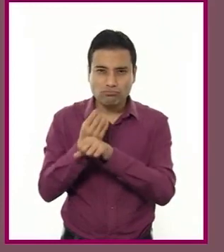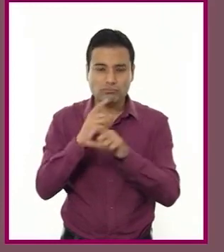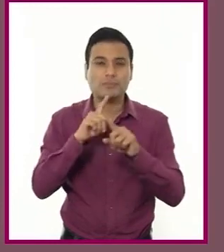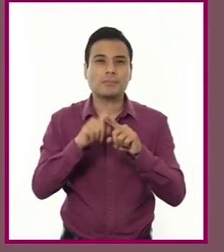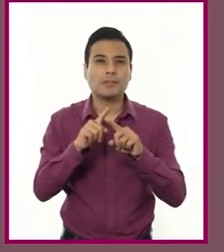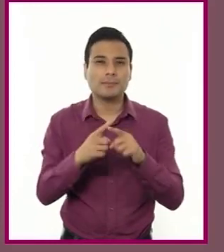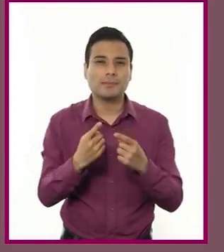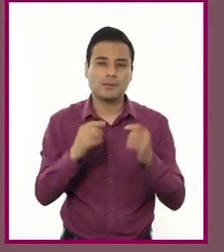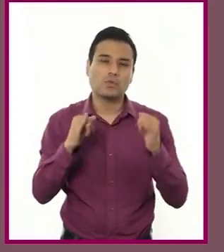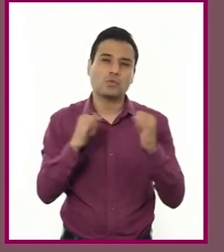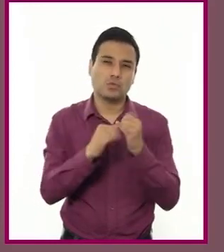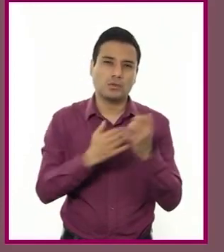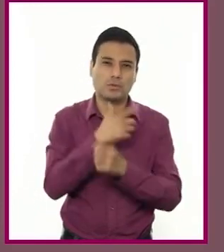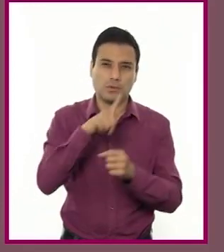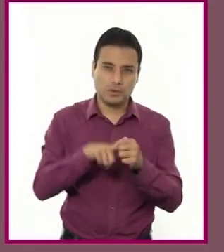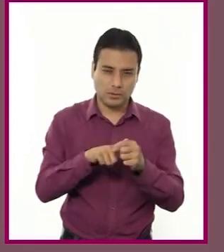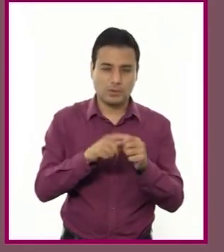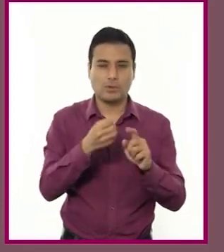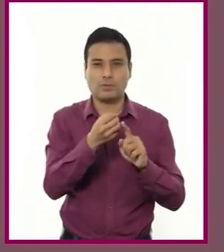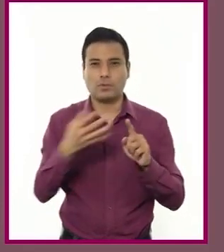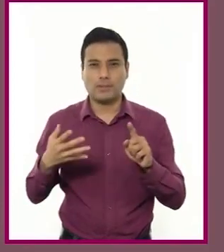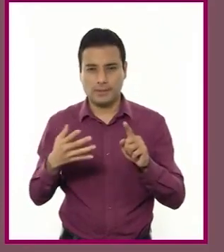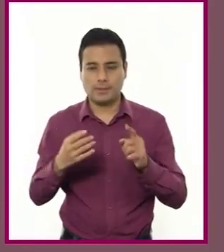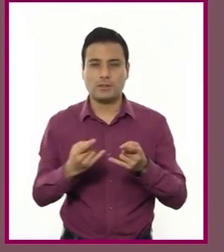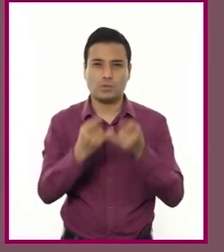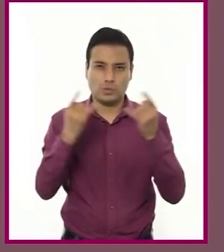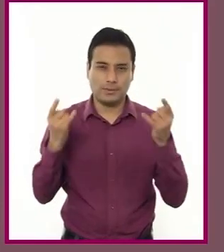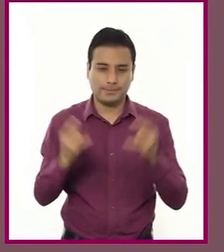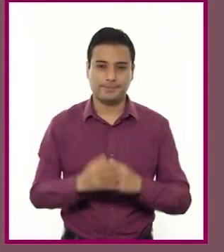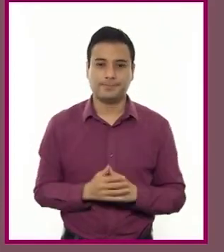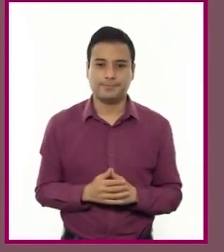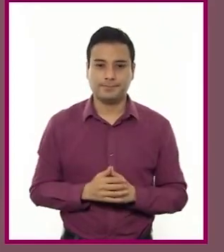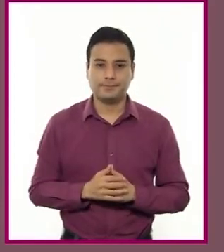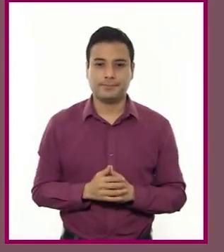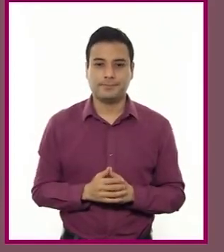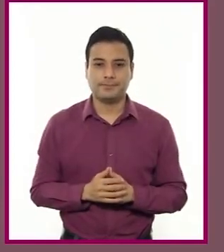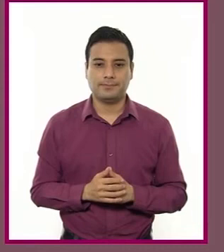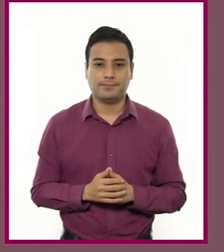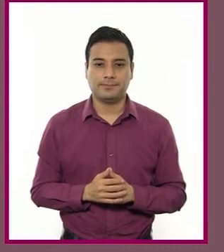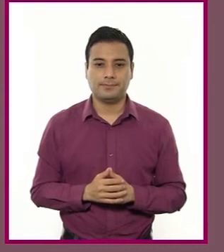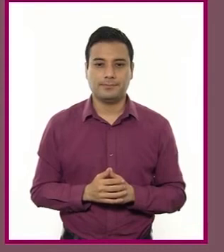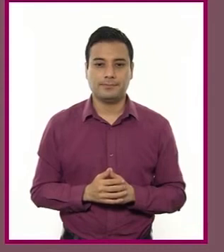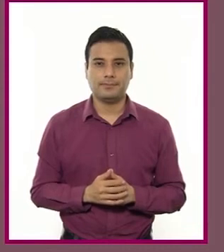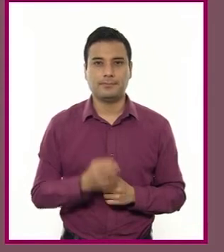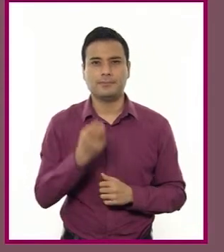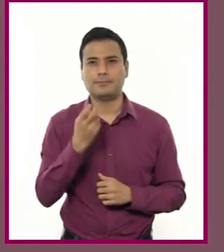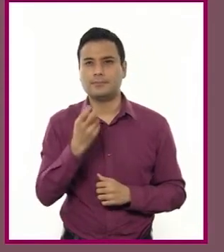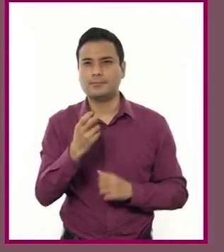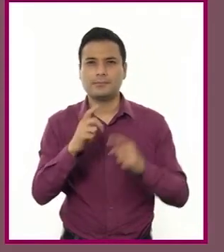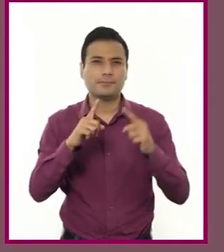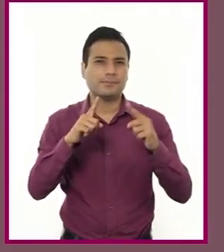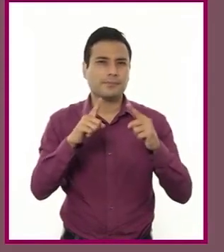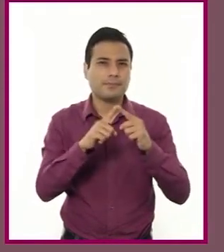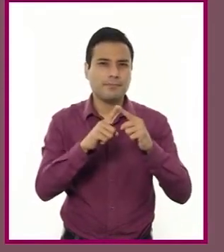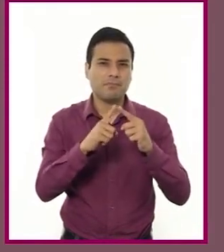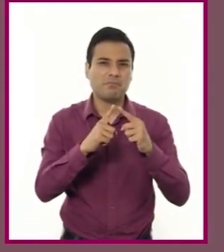Nacional de Antropología e Historia como parte de un plan maestro. El inmueble construido por los frailes agustinos